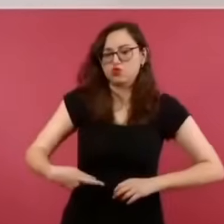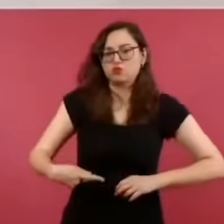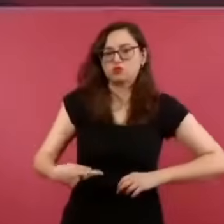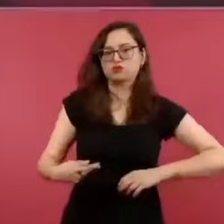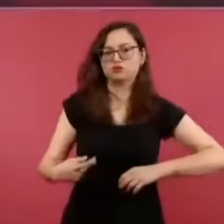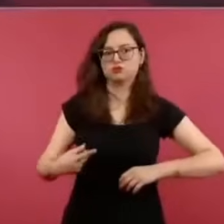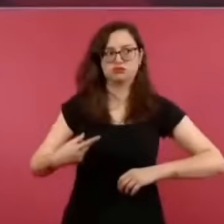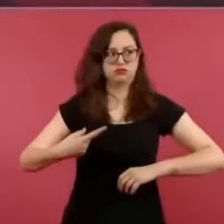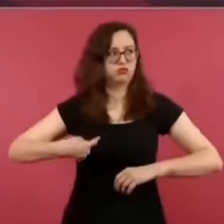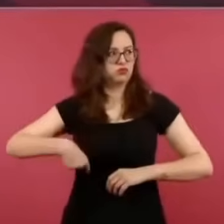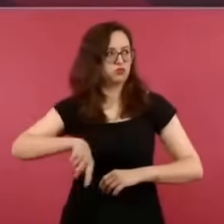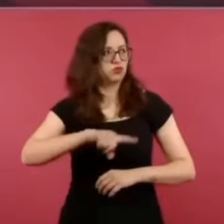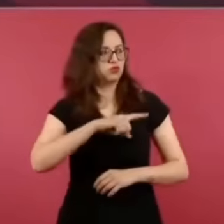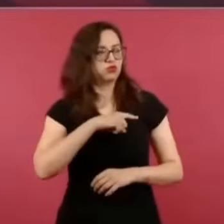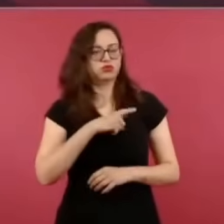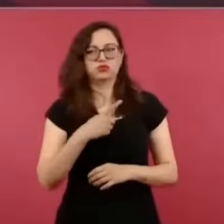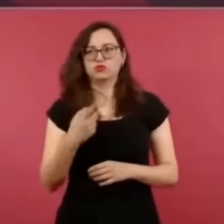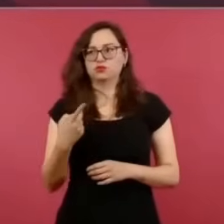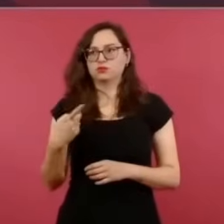que vienen detrás de nosotros.